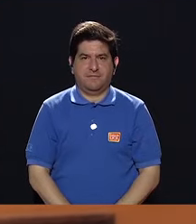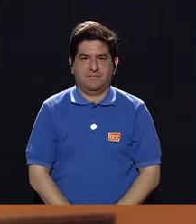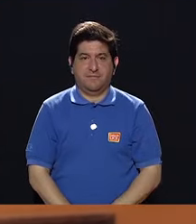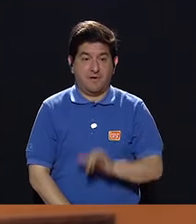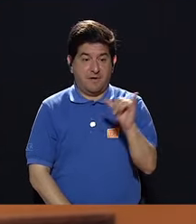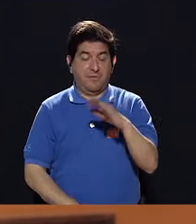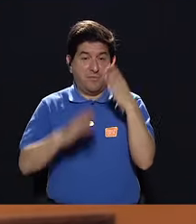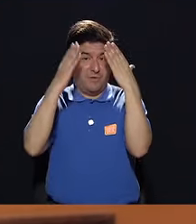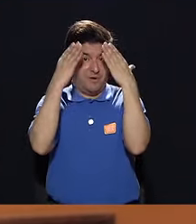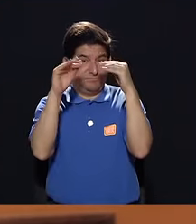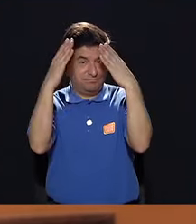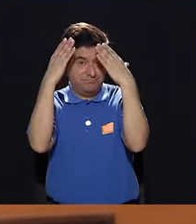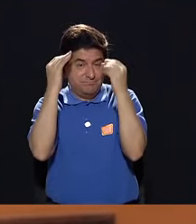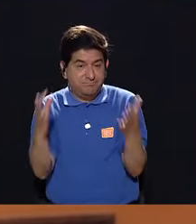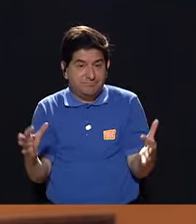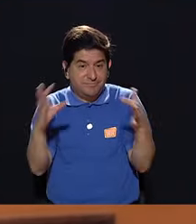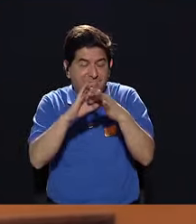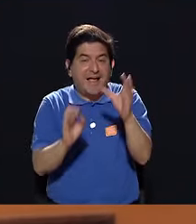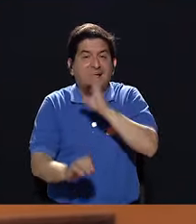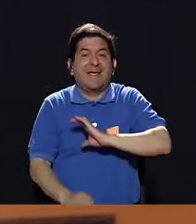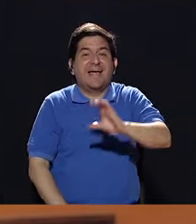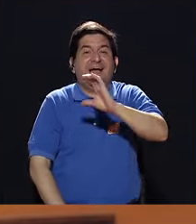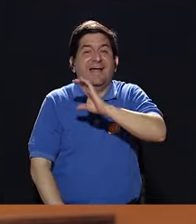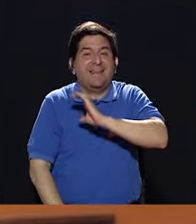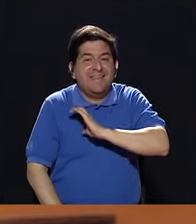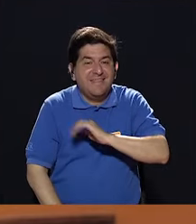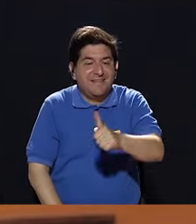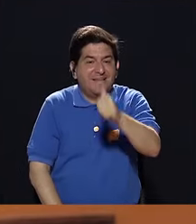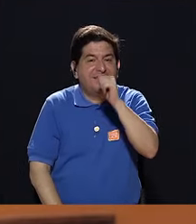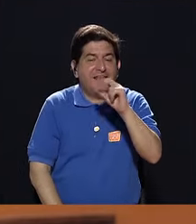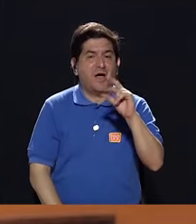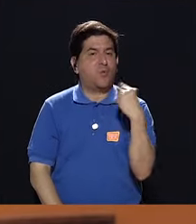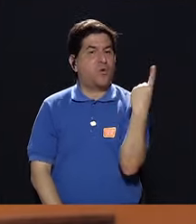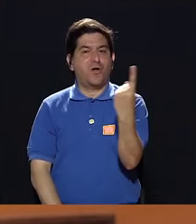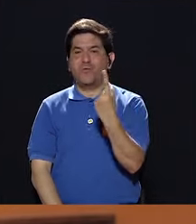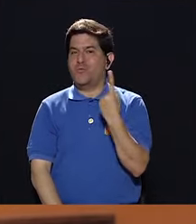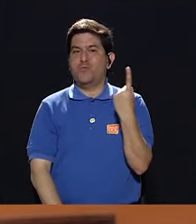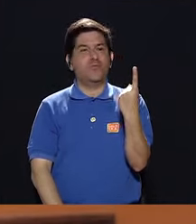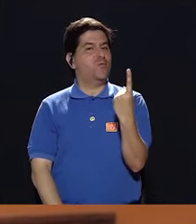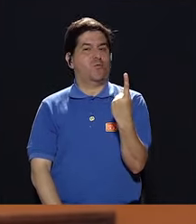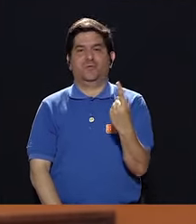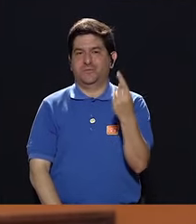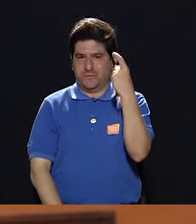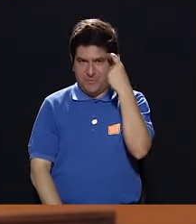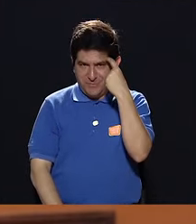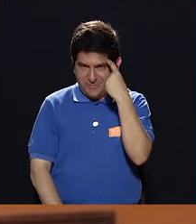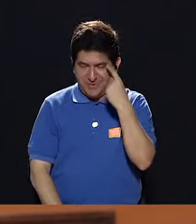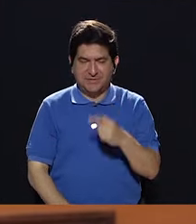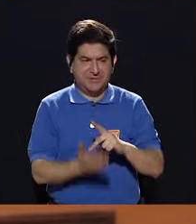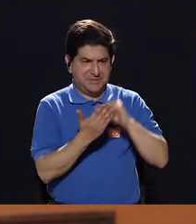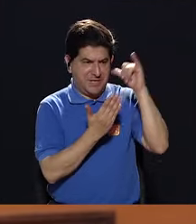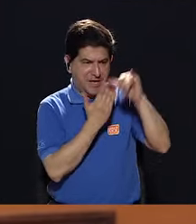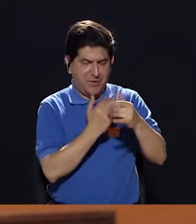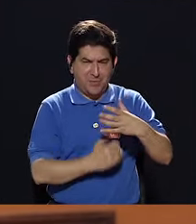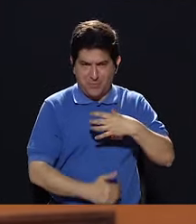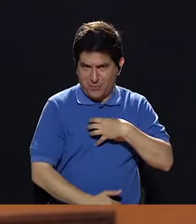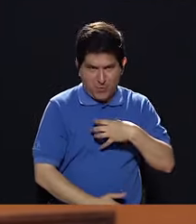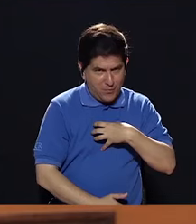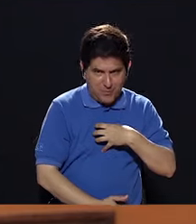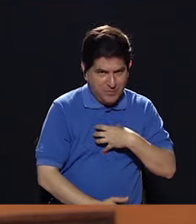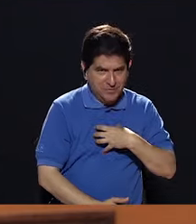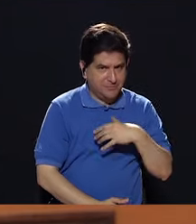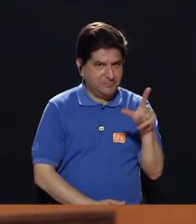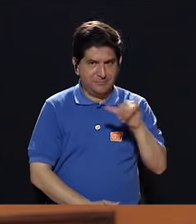También tenemos, digamos, información sobre la calidad de agua, no solo, digamos, para los proyectos